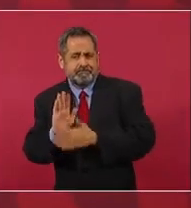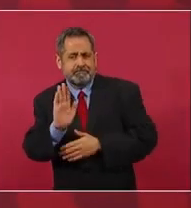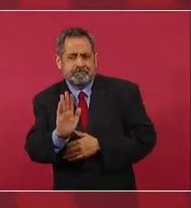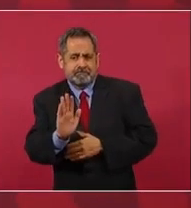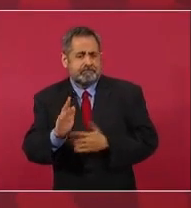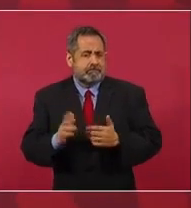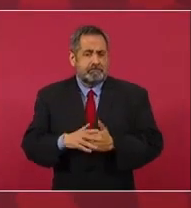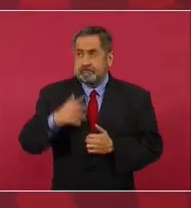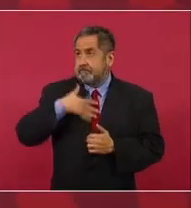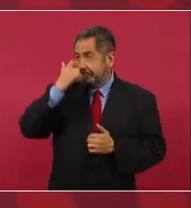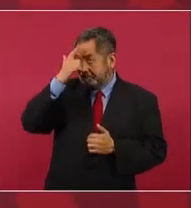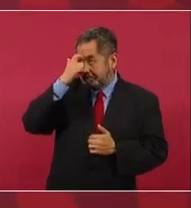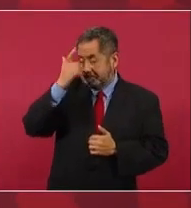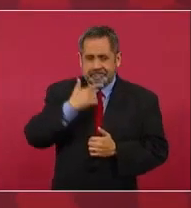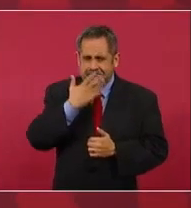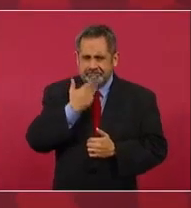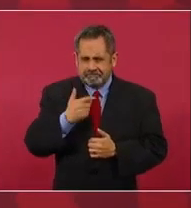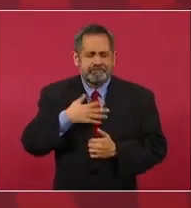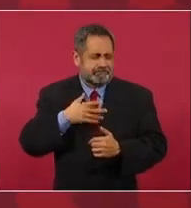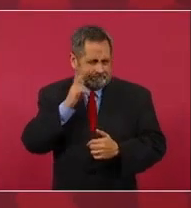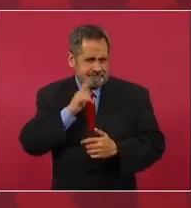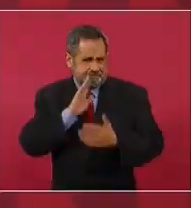No invento nada.